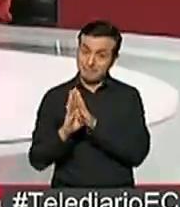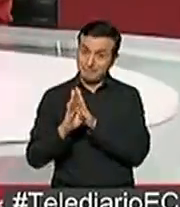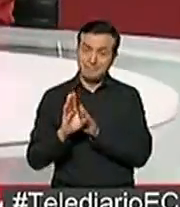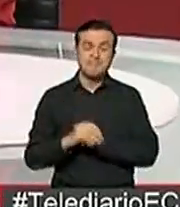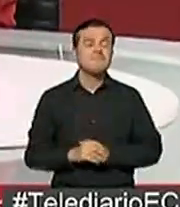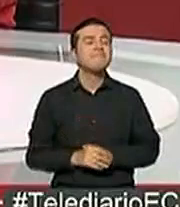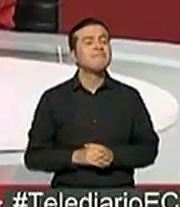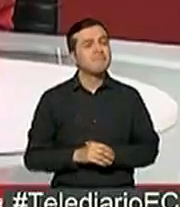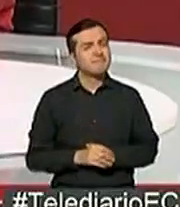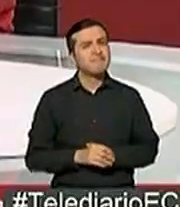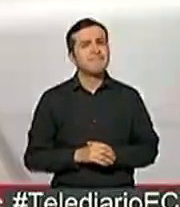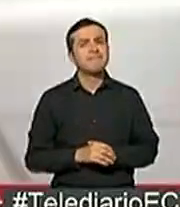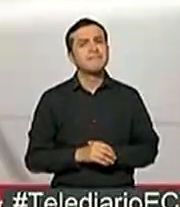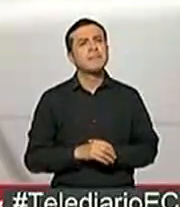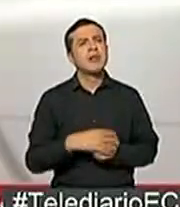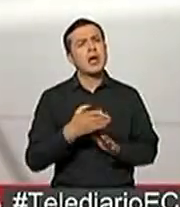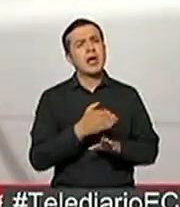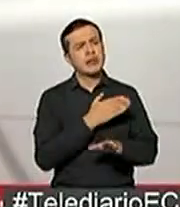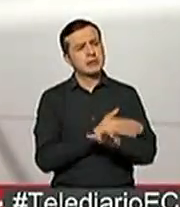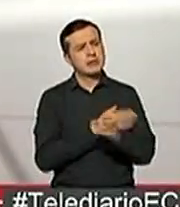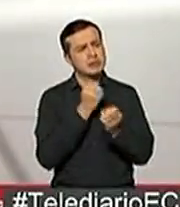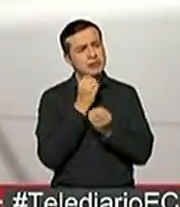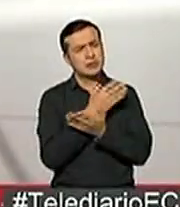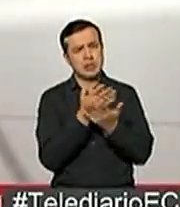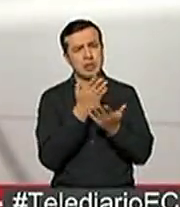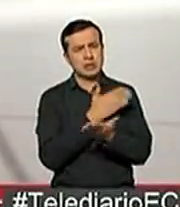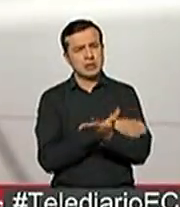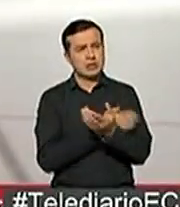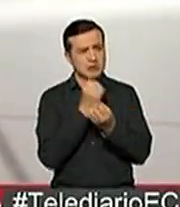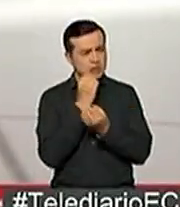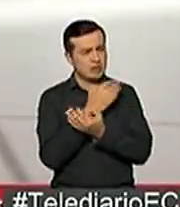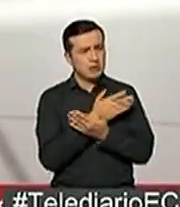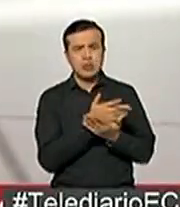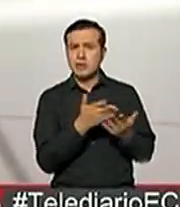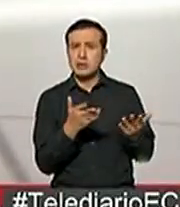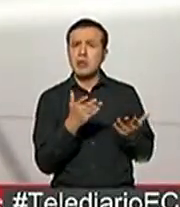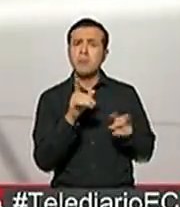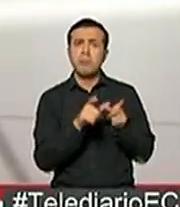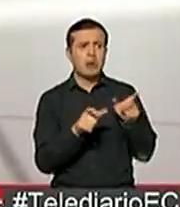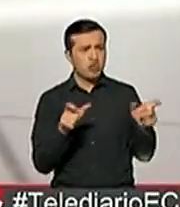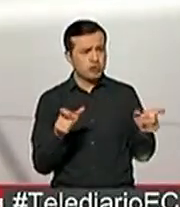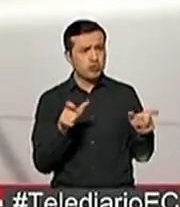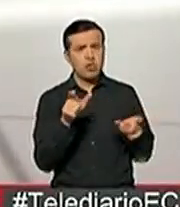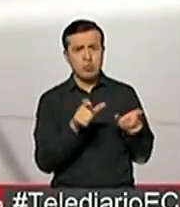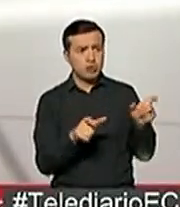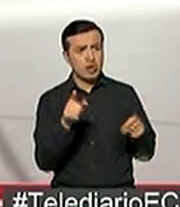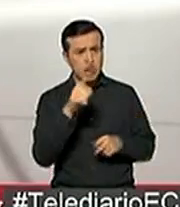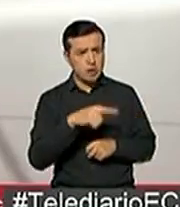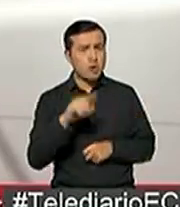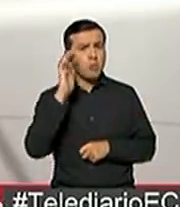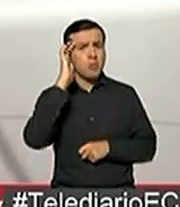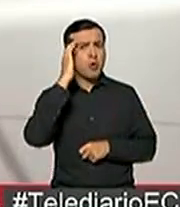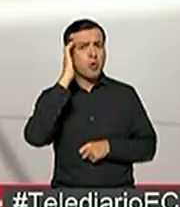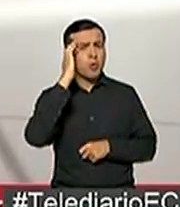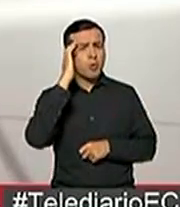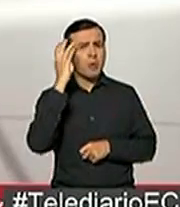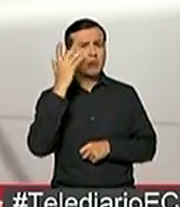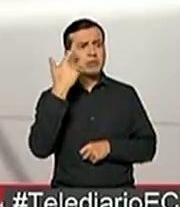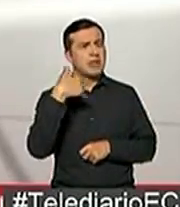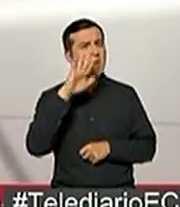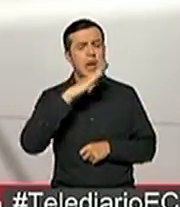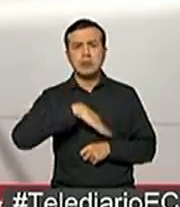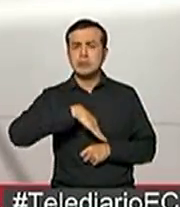garcía hemos escuchado en notas anteriores en este espacio de noticias que la ciudadanía también está preocupada de forma general y están cansados